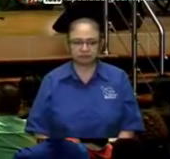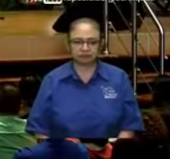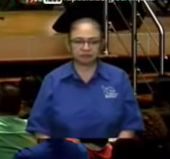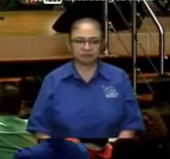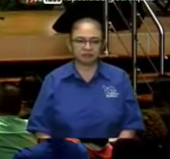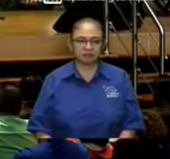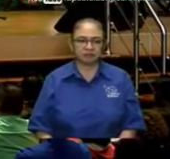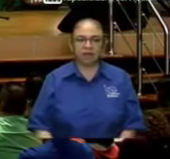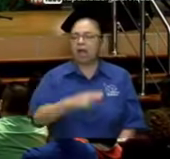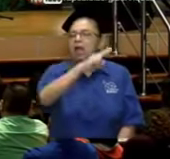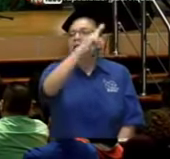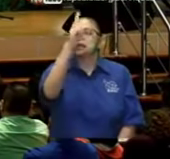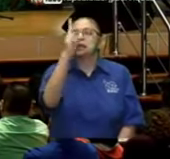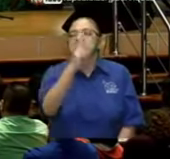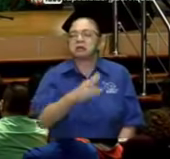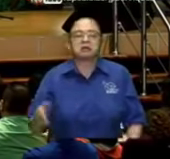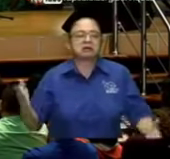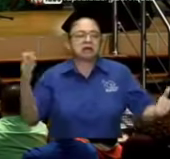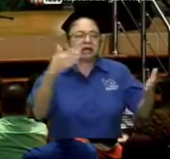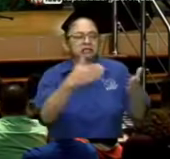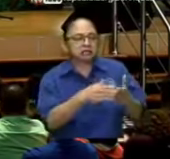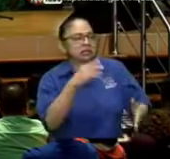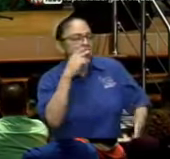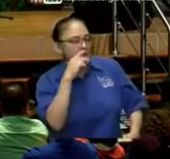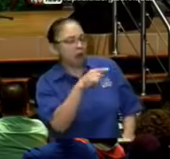Nunca llega a decir, ah, qué bonito. No,